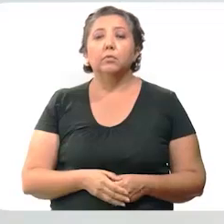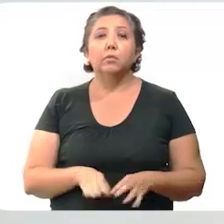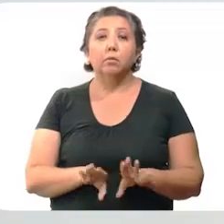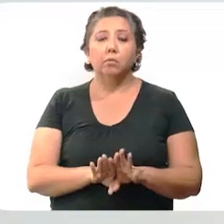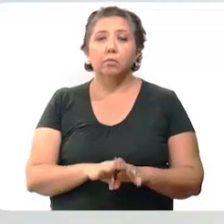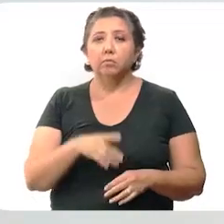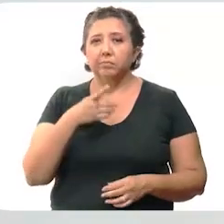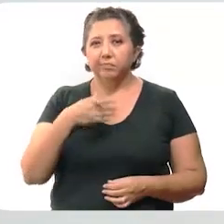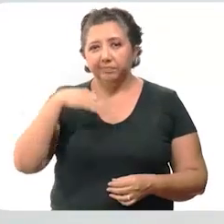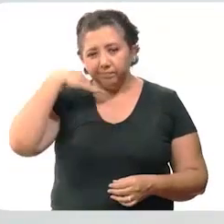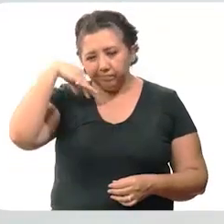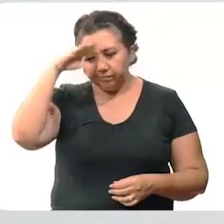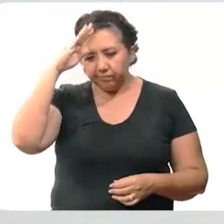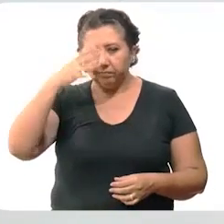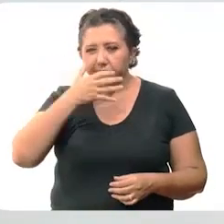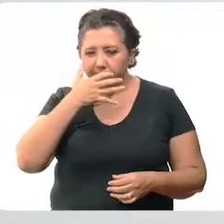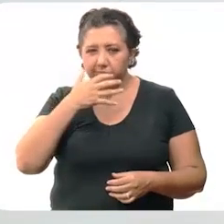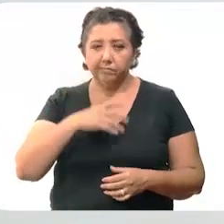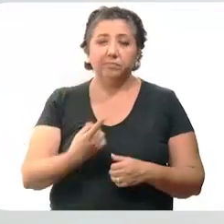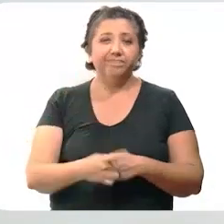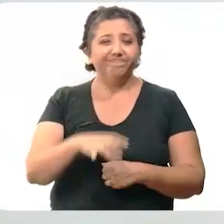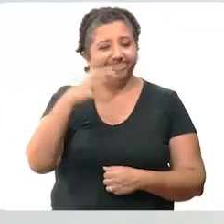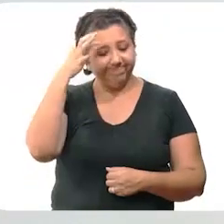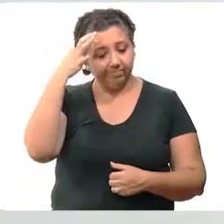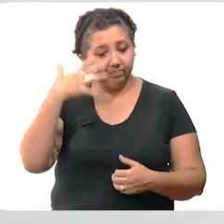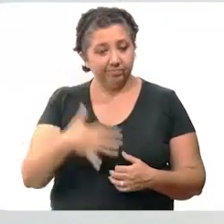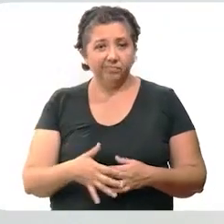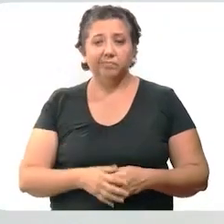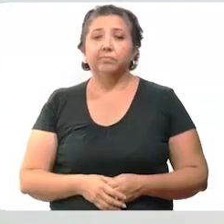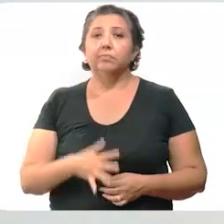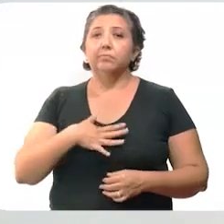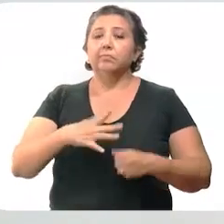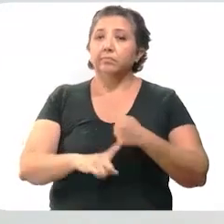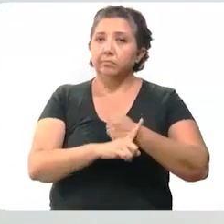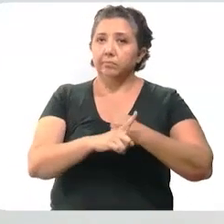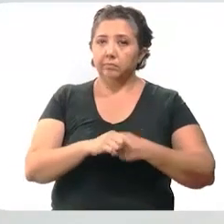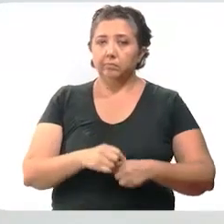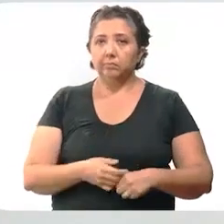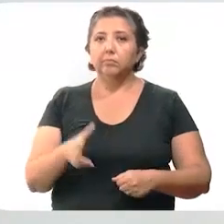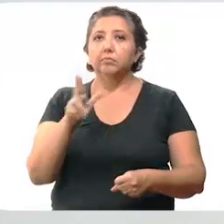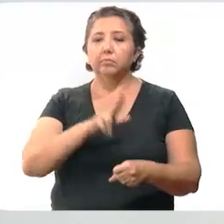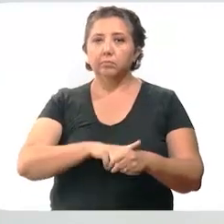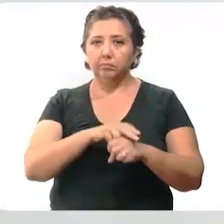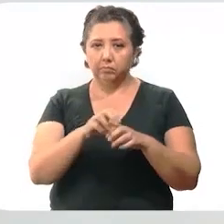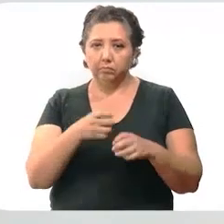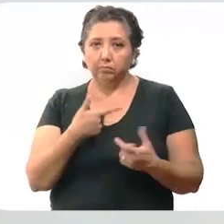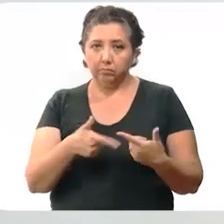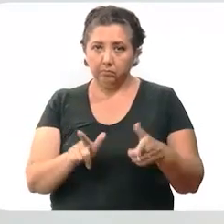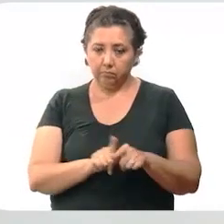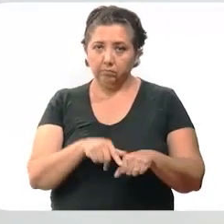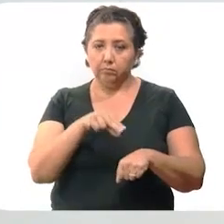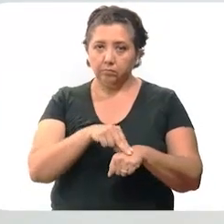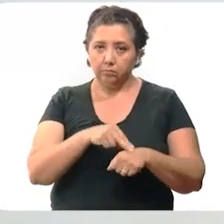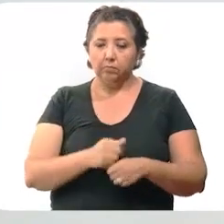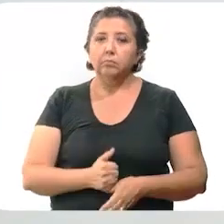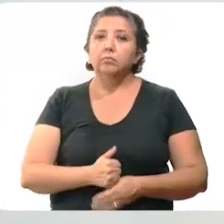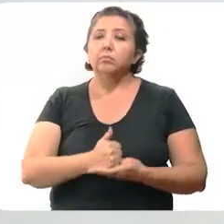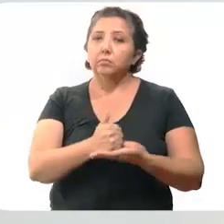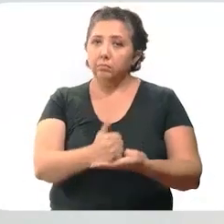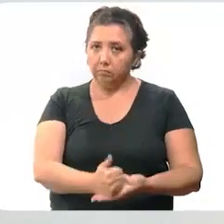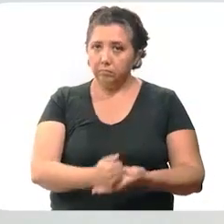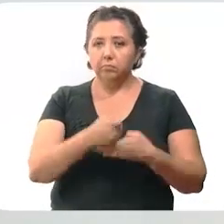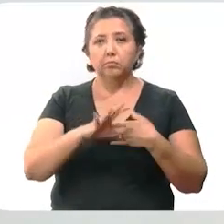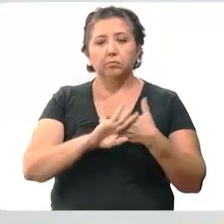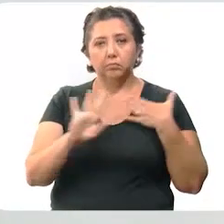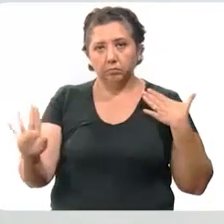de contagio como fiebre, tos, dolor de cabeza y falta de oxigenación. En el hospital, un equipo de especialistas podrá